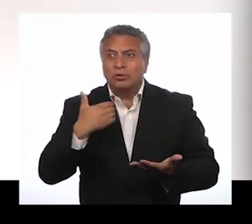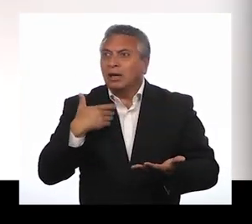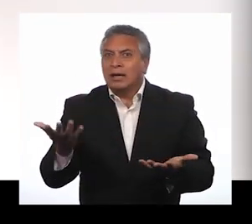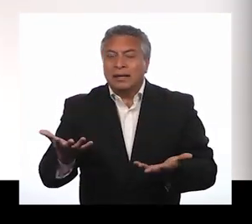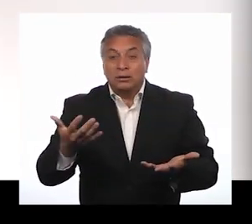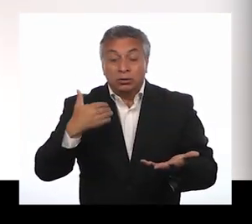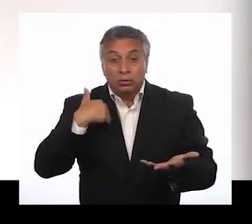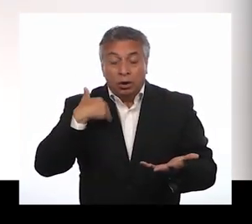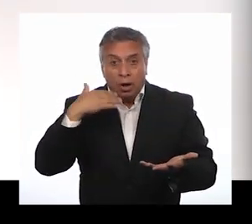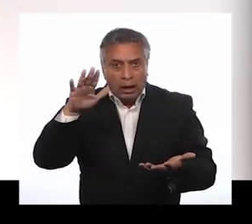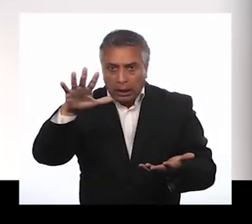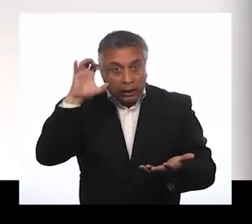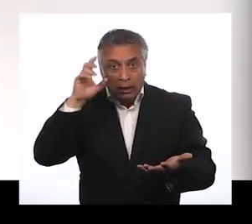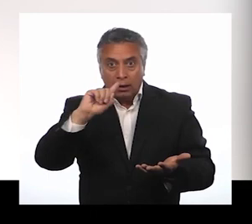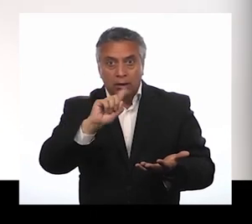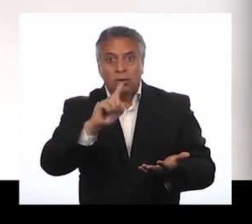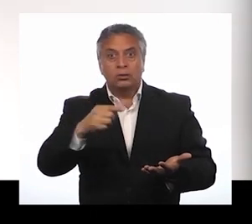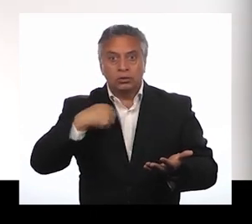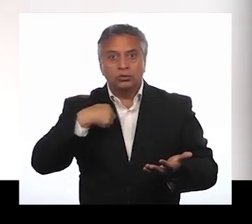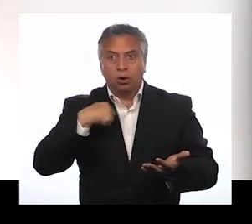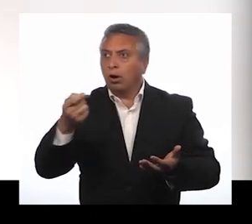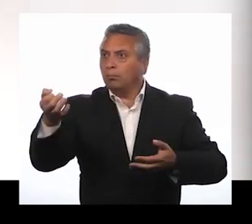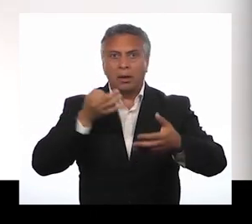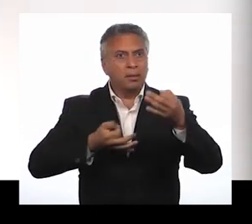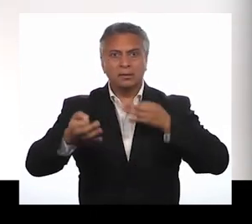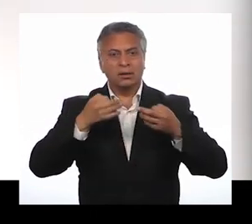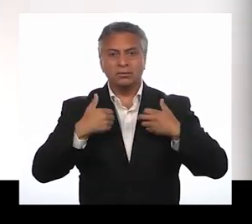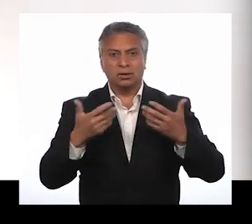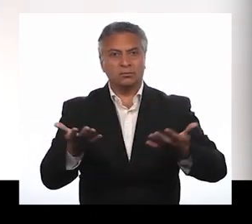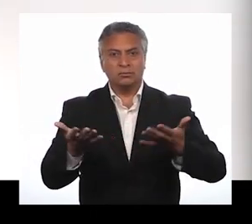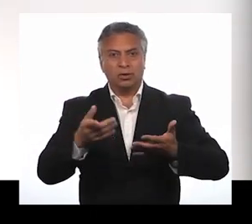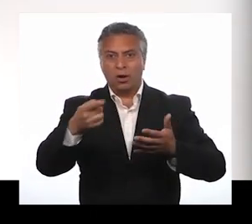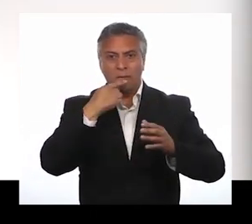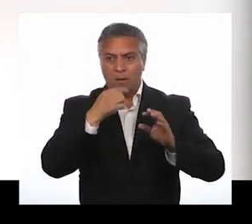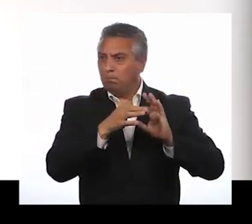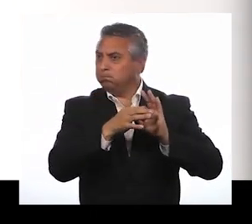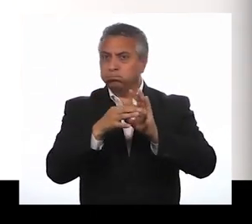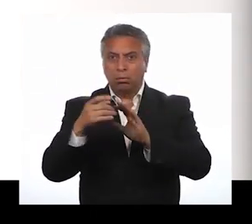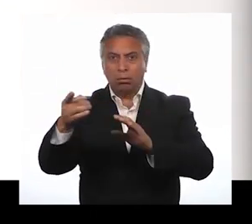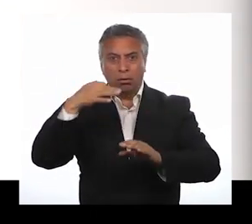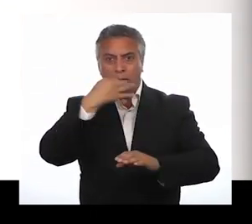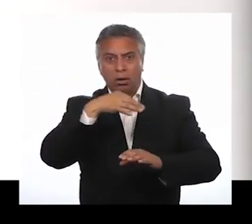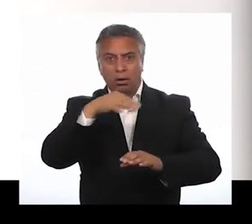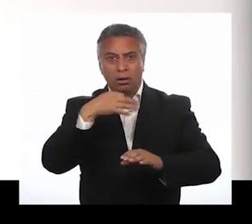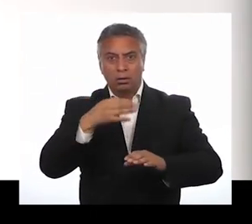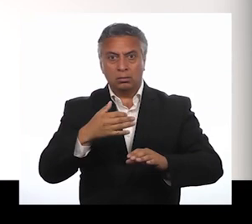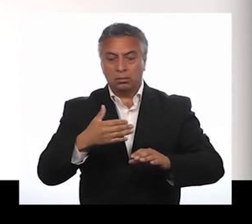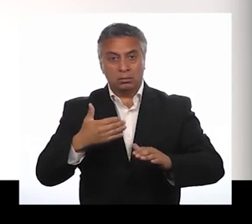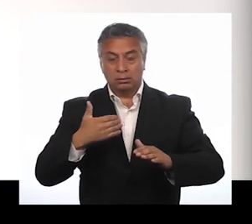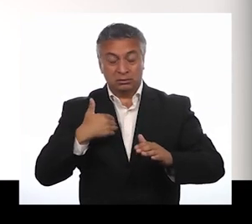lograba asimilar que me estaban diciendo como ese diálogo